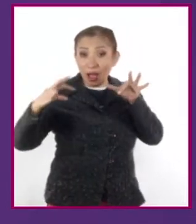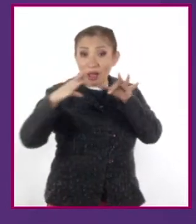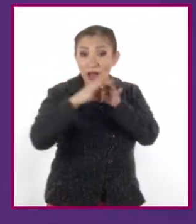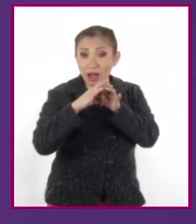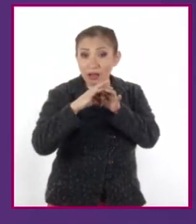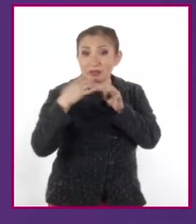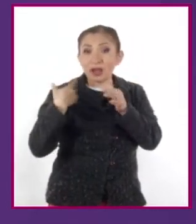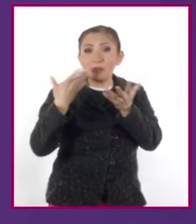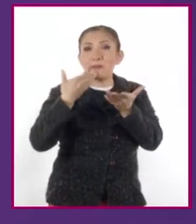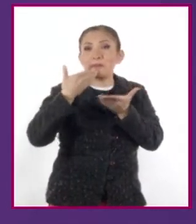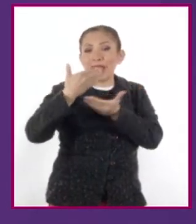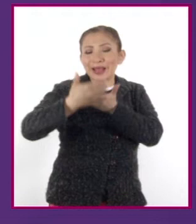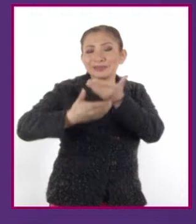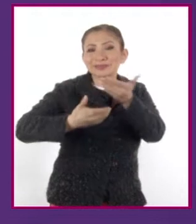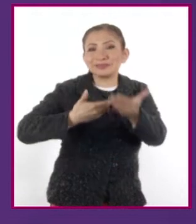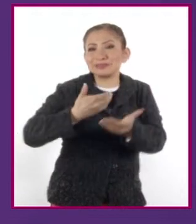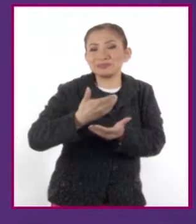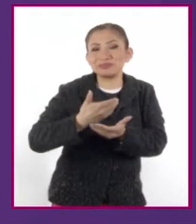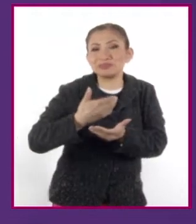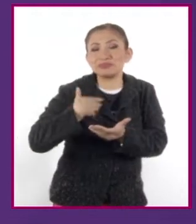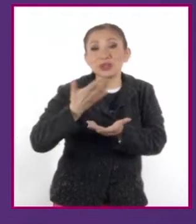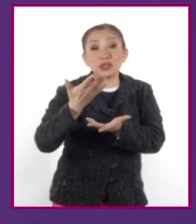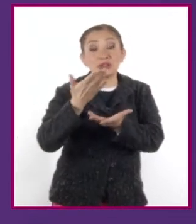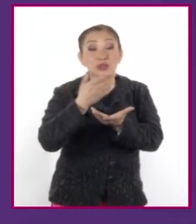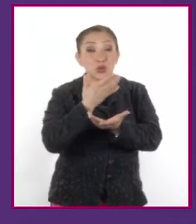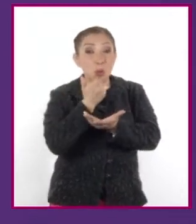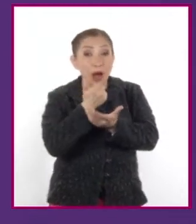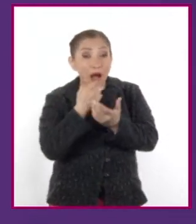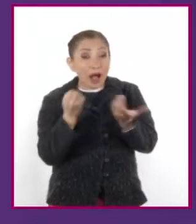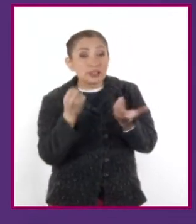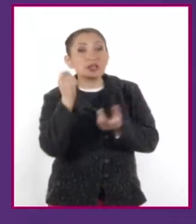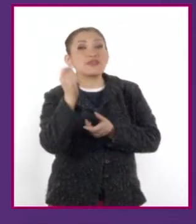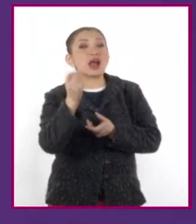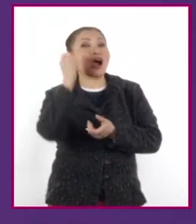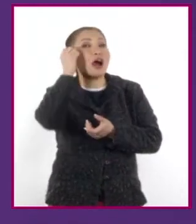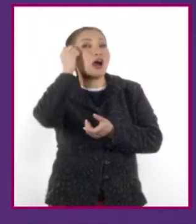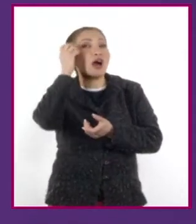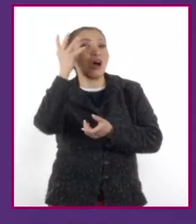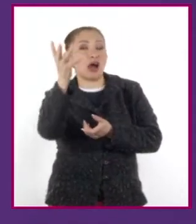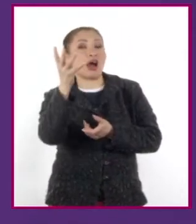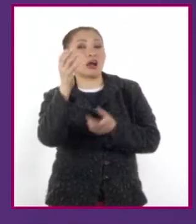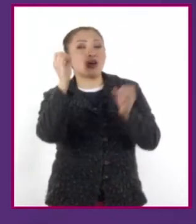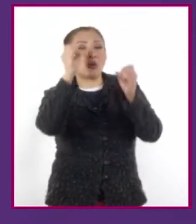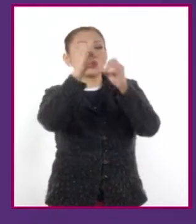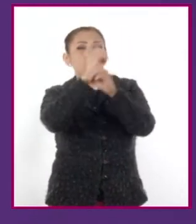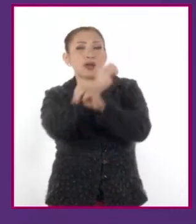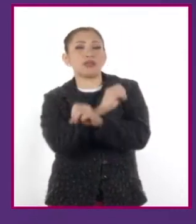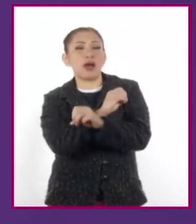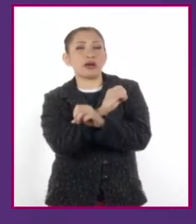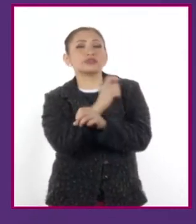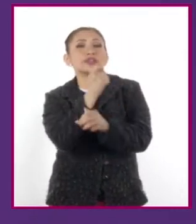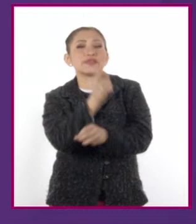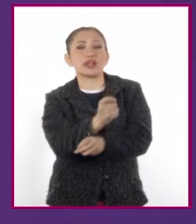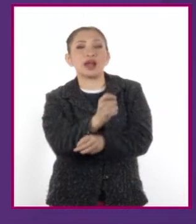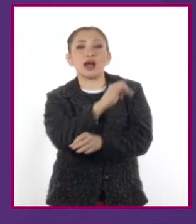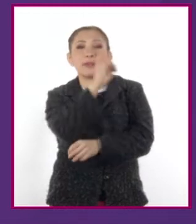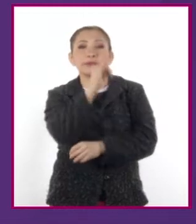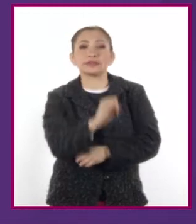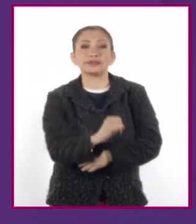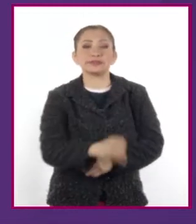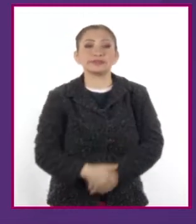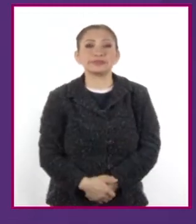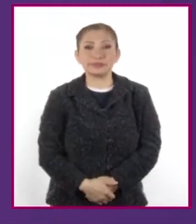aventura del bien perdido. La ausencia quiere decir olvido, decir tinieblas, decir jamás.